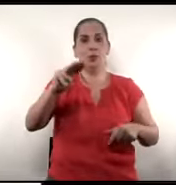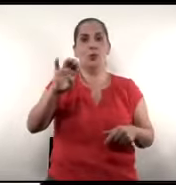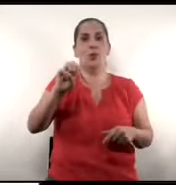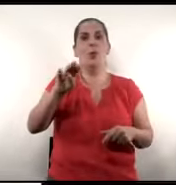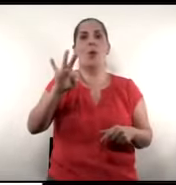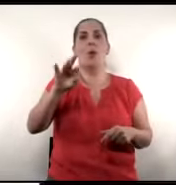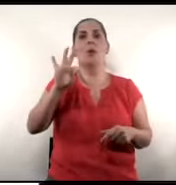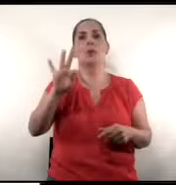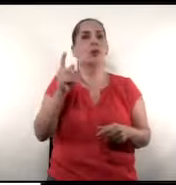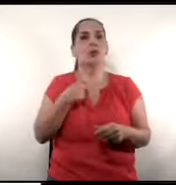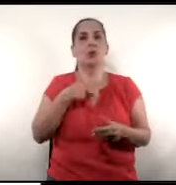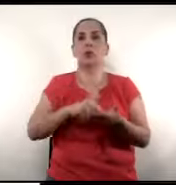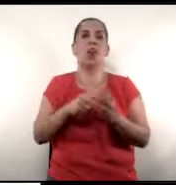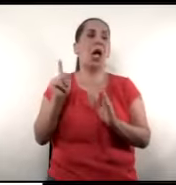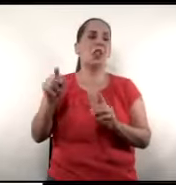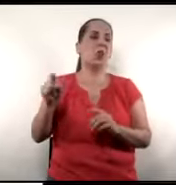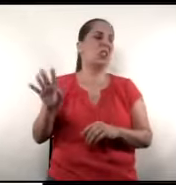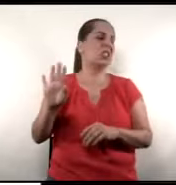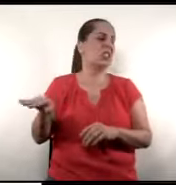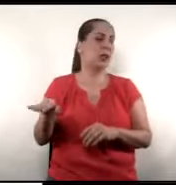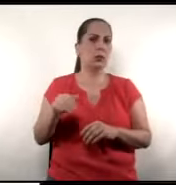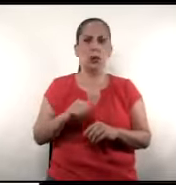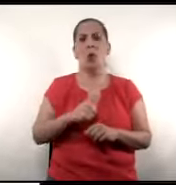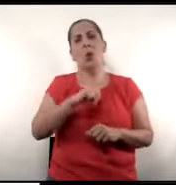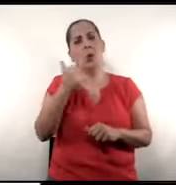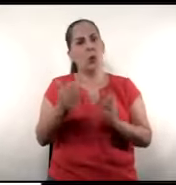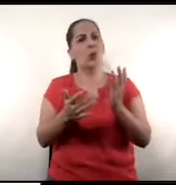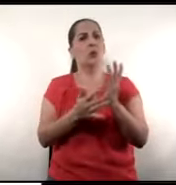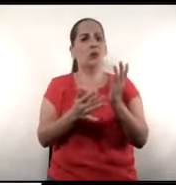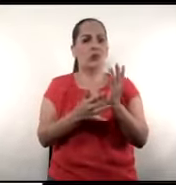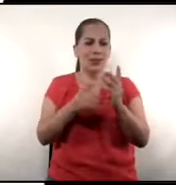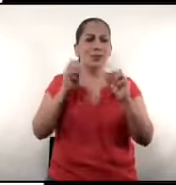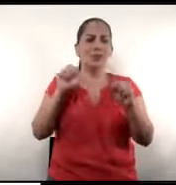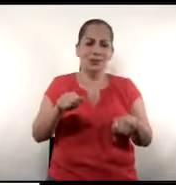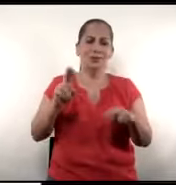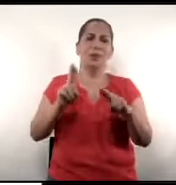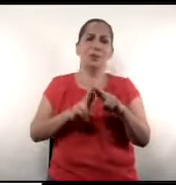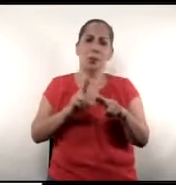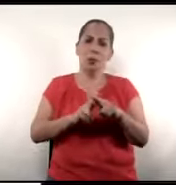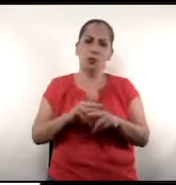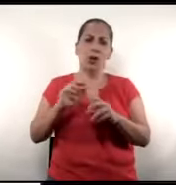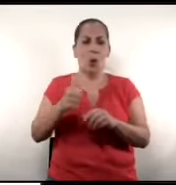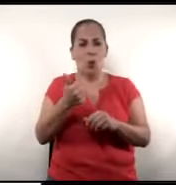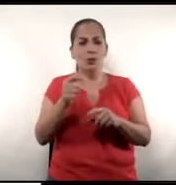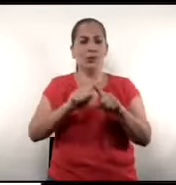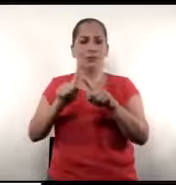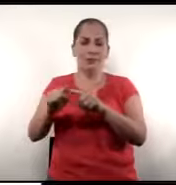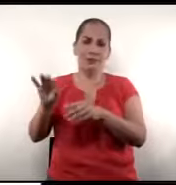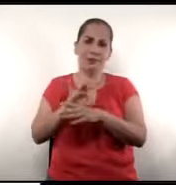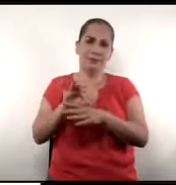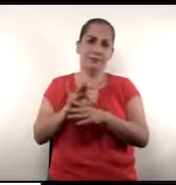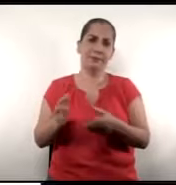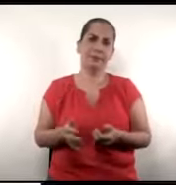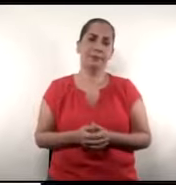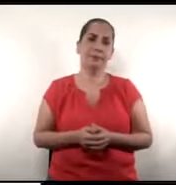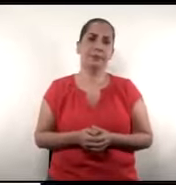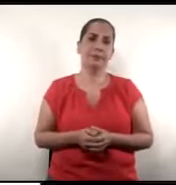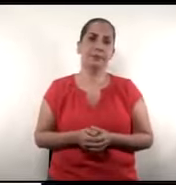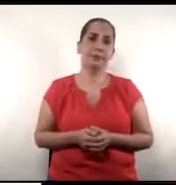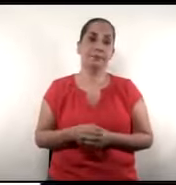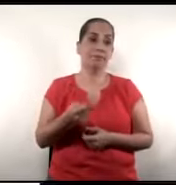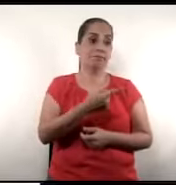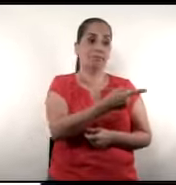no los necesitamos. Habrá técnicos, habrá que se pueden utilizar en otras funciones. Y entonces a